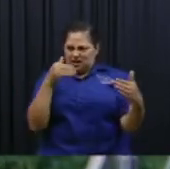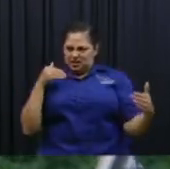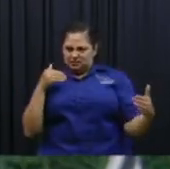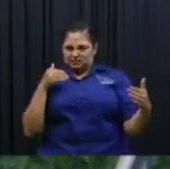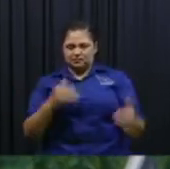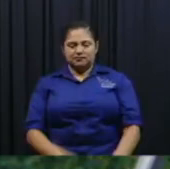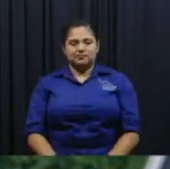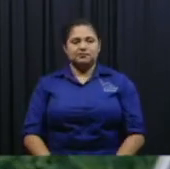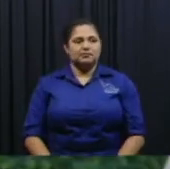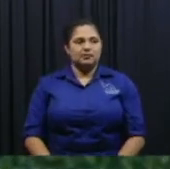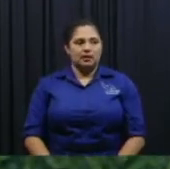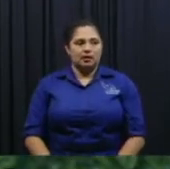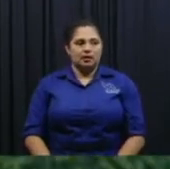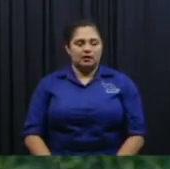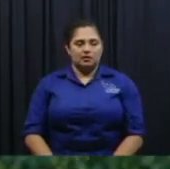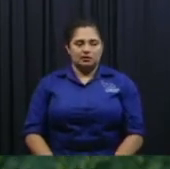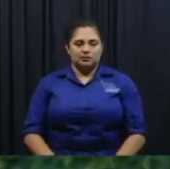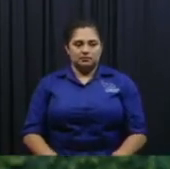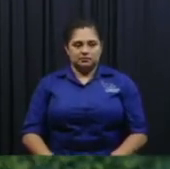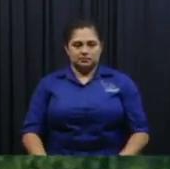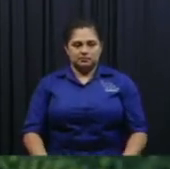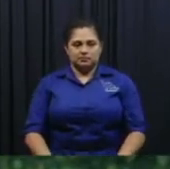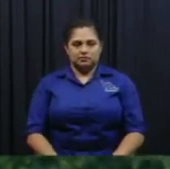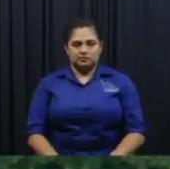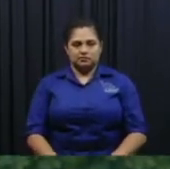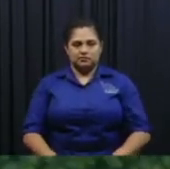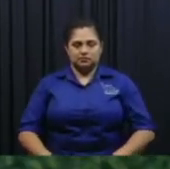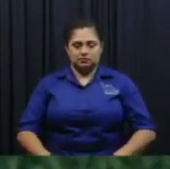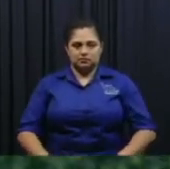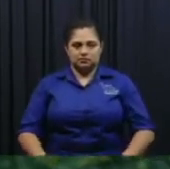sí está ahí pero no está